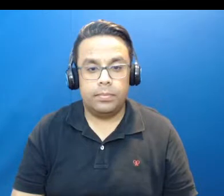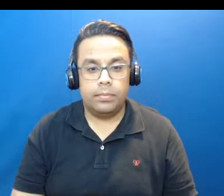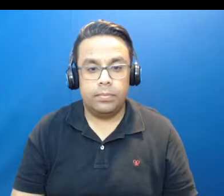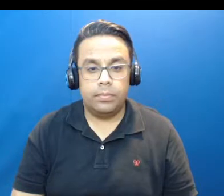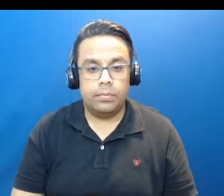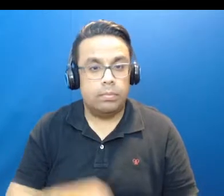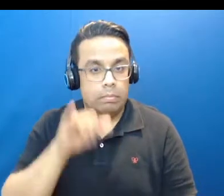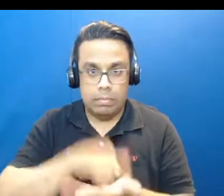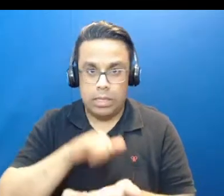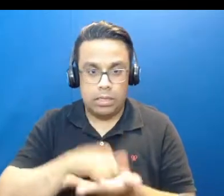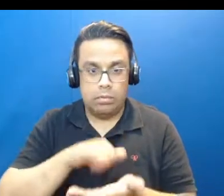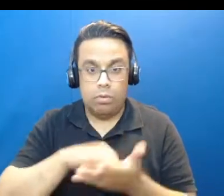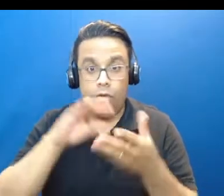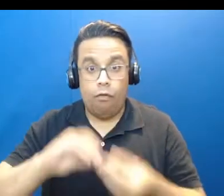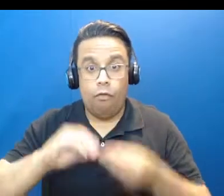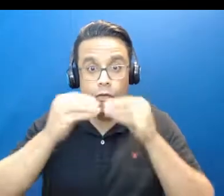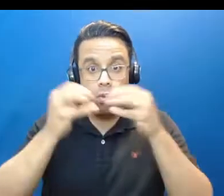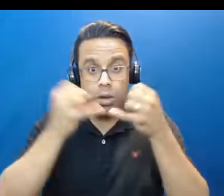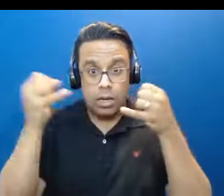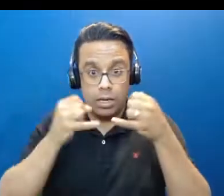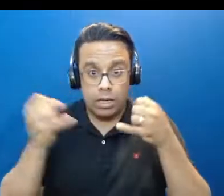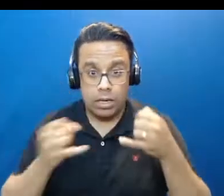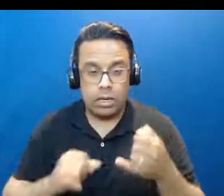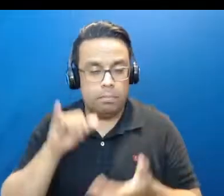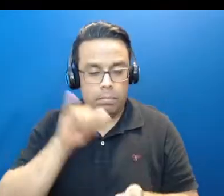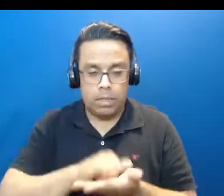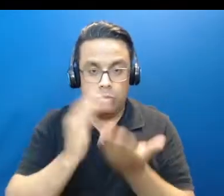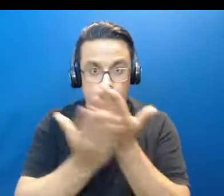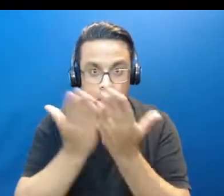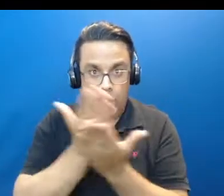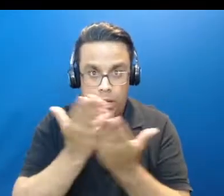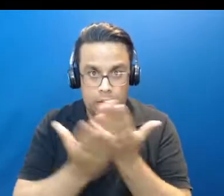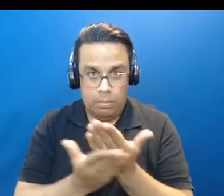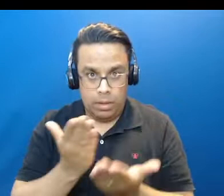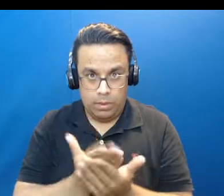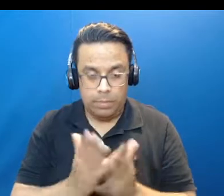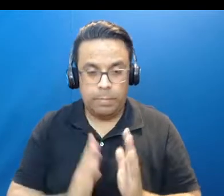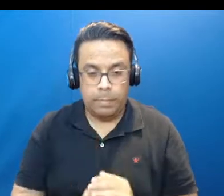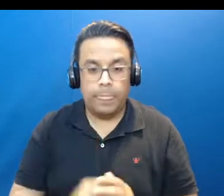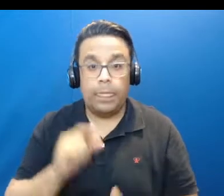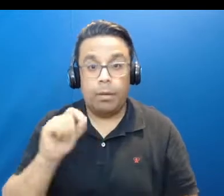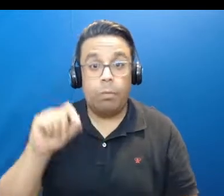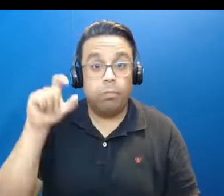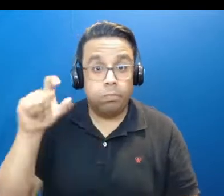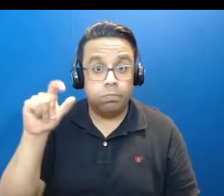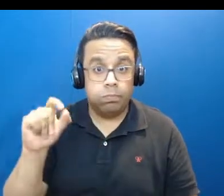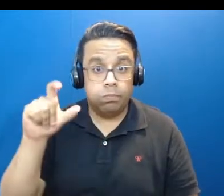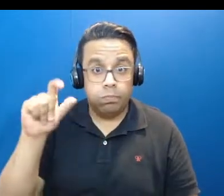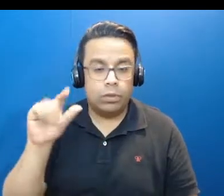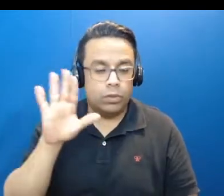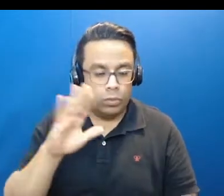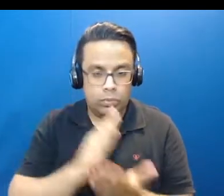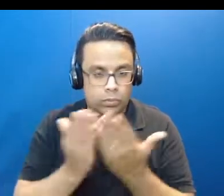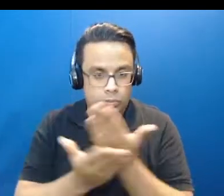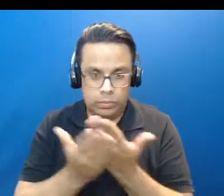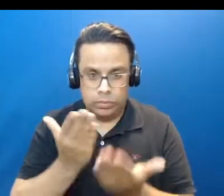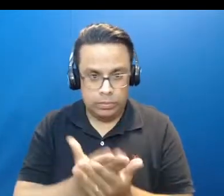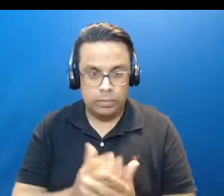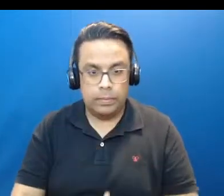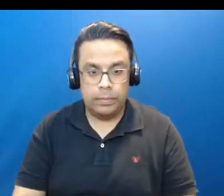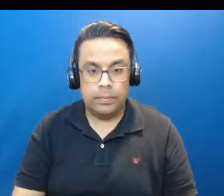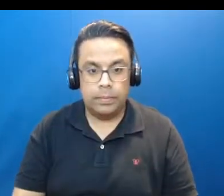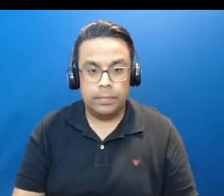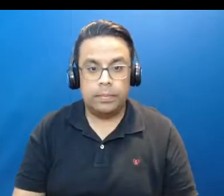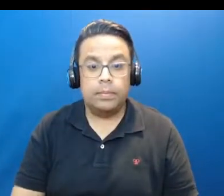Igual que los tipos de línea, también por capa. Los grosores de línea igual por capa. Algunos elementos